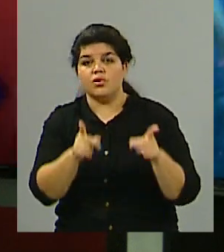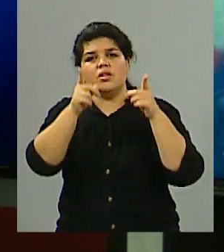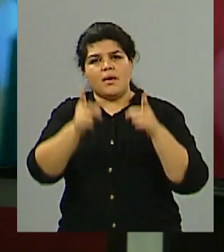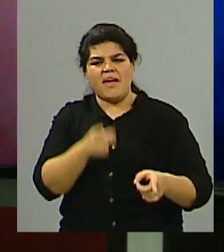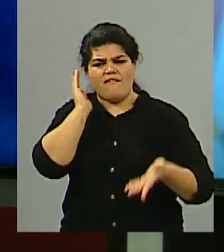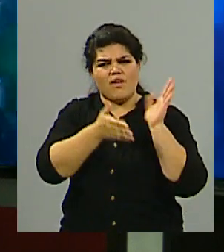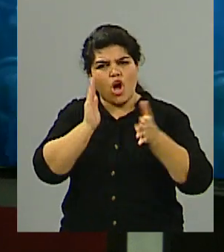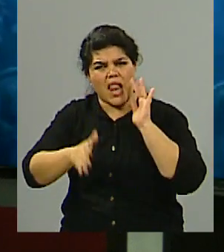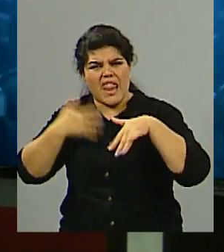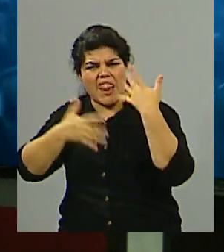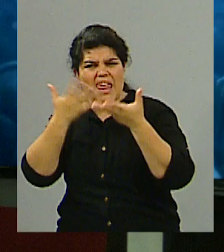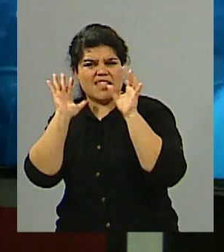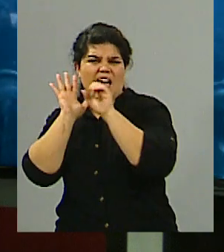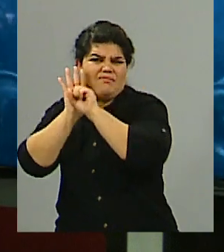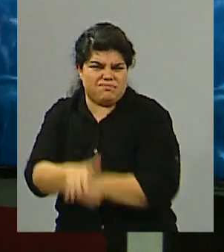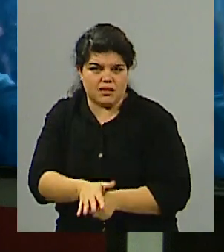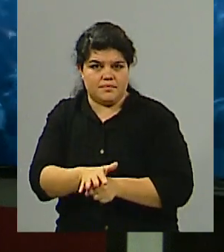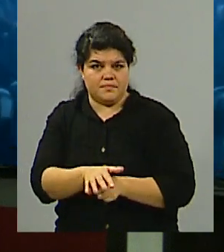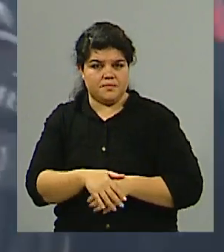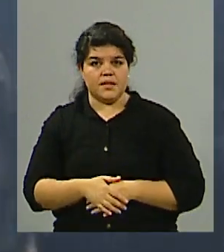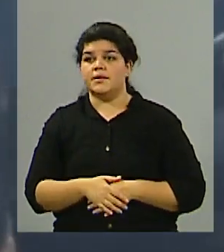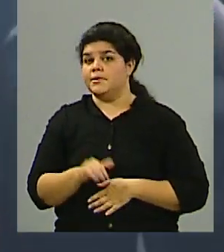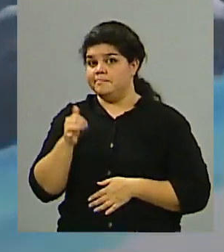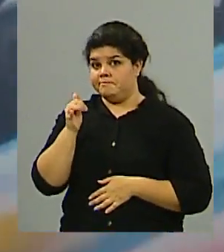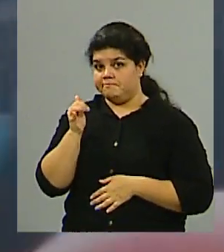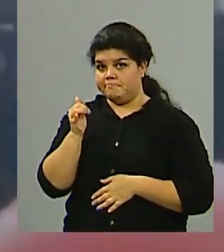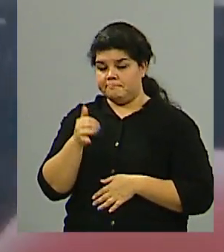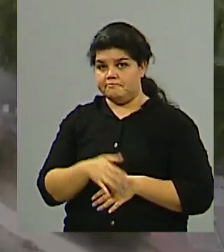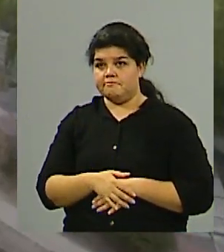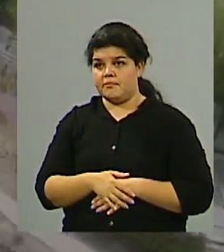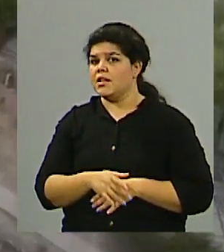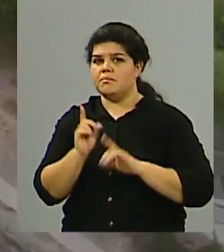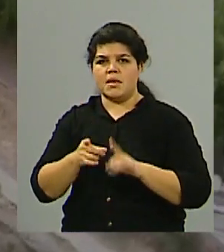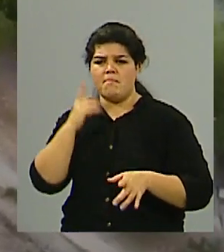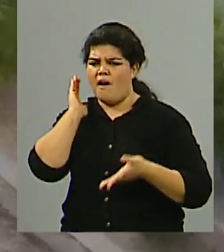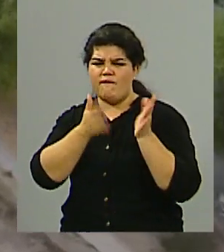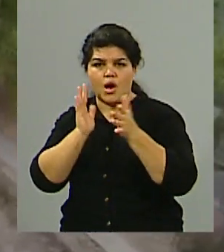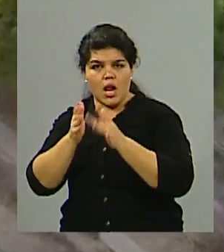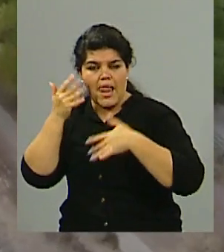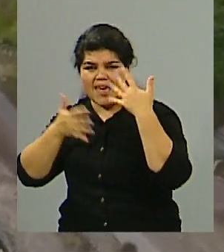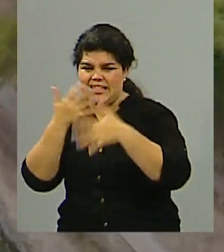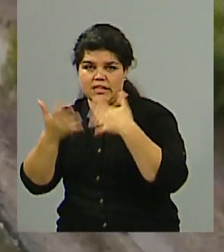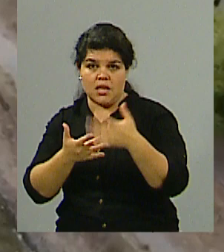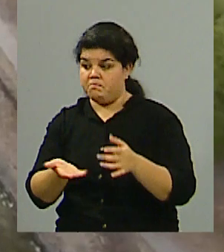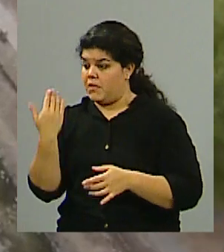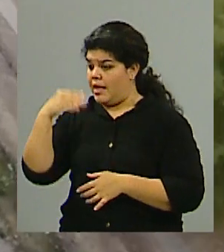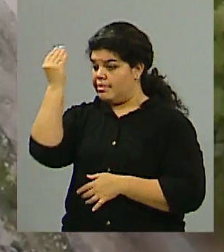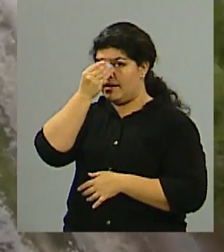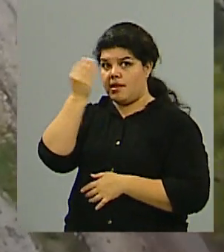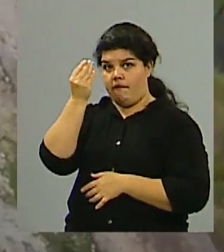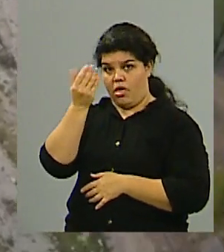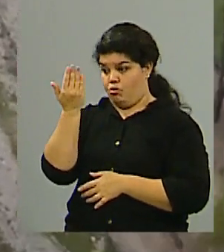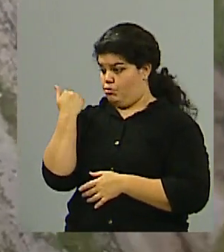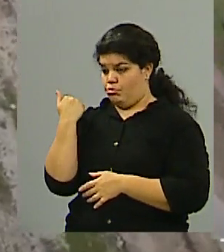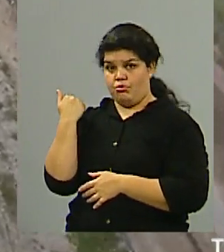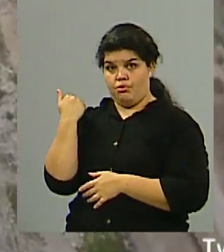la represión. Sí, totalmente. La escalada de violencia desde el día sábado, o sea, desde este fin de semana,